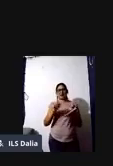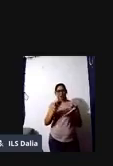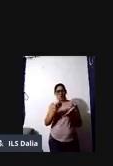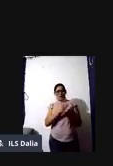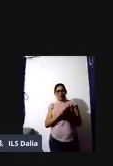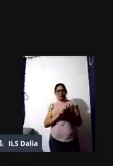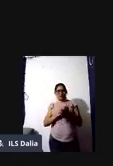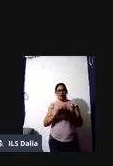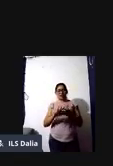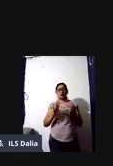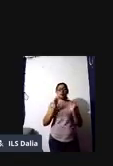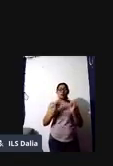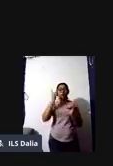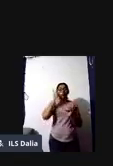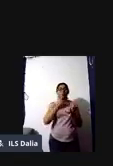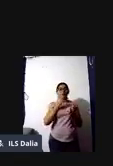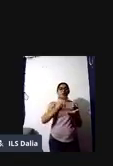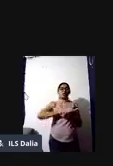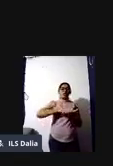insomnio,